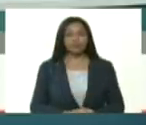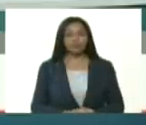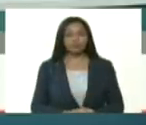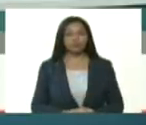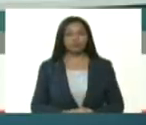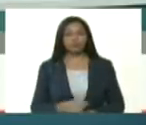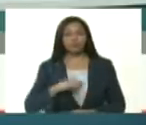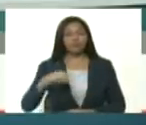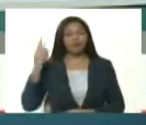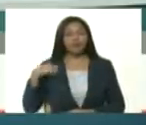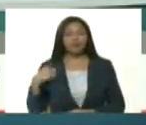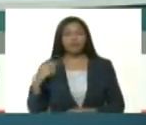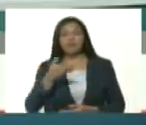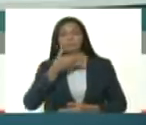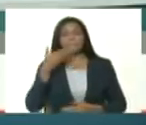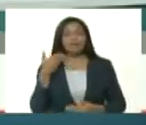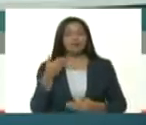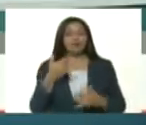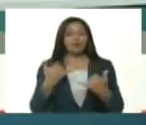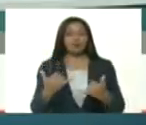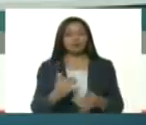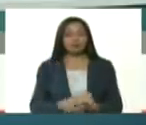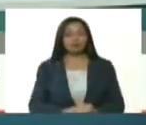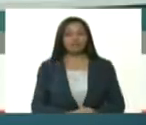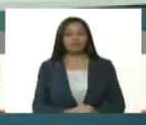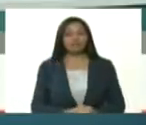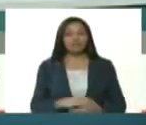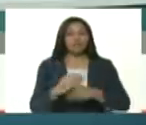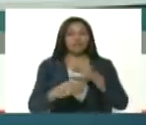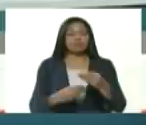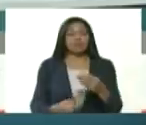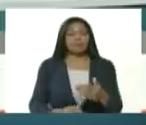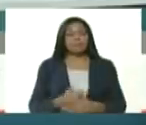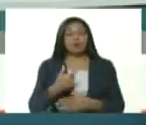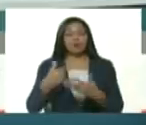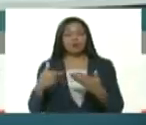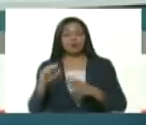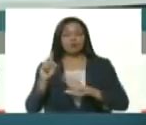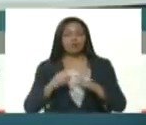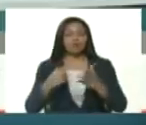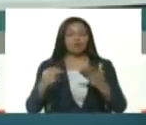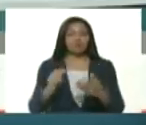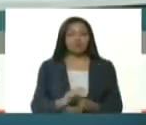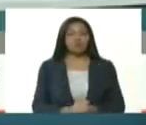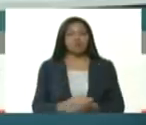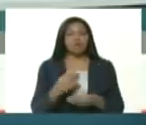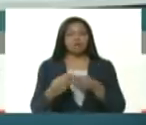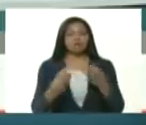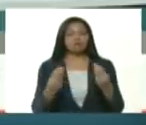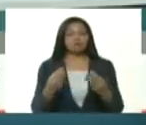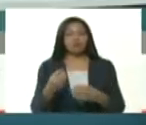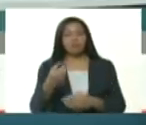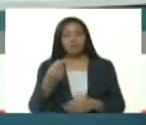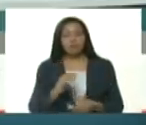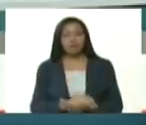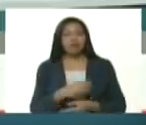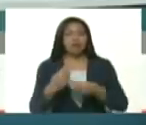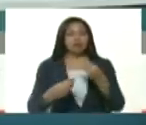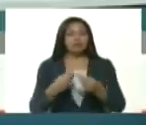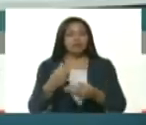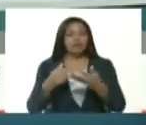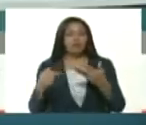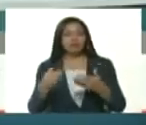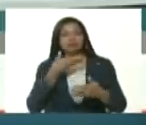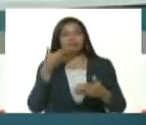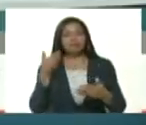Tenemos que cada vez ser mejores, hacer más con menos, hacer mucho con poco y hacer las cosas